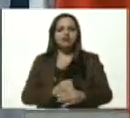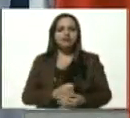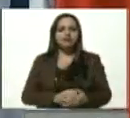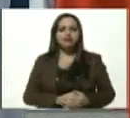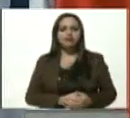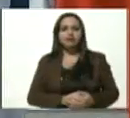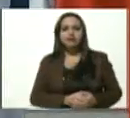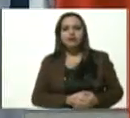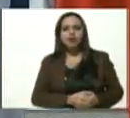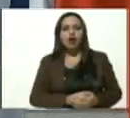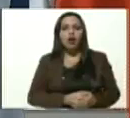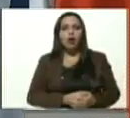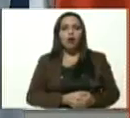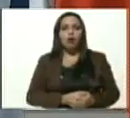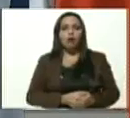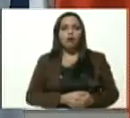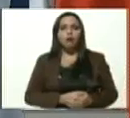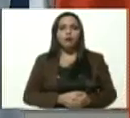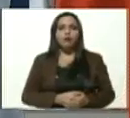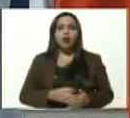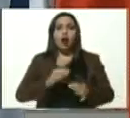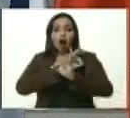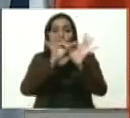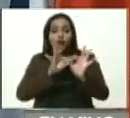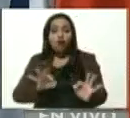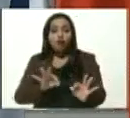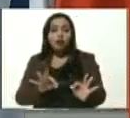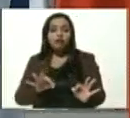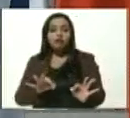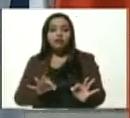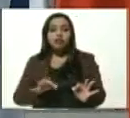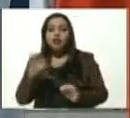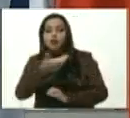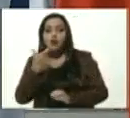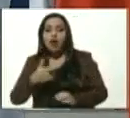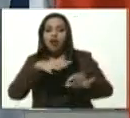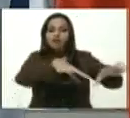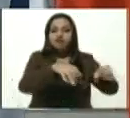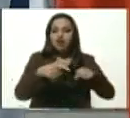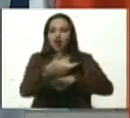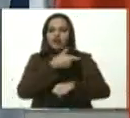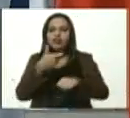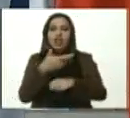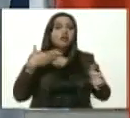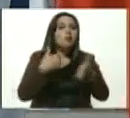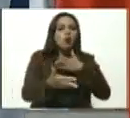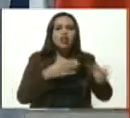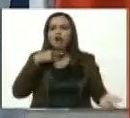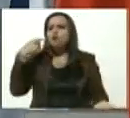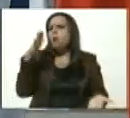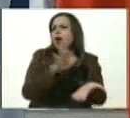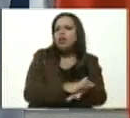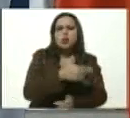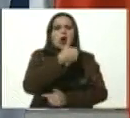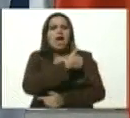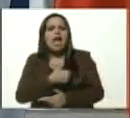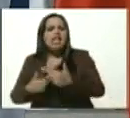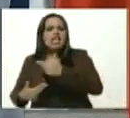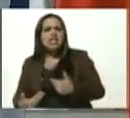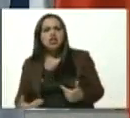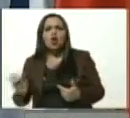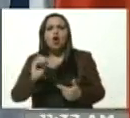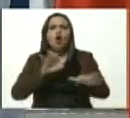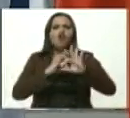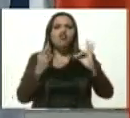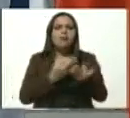por la vía violenta buscar tomar el poder por asalto, sin importar muertos, heridos, hogares